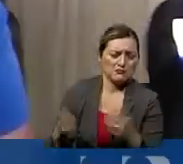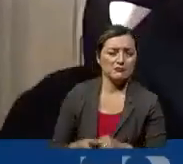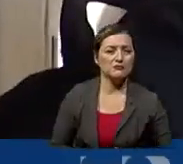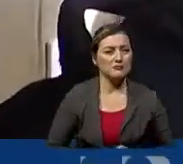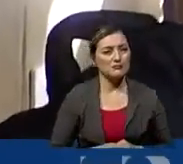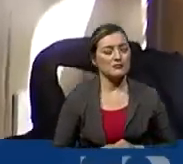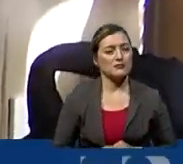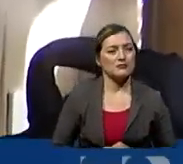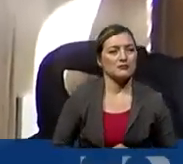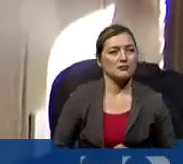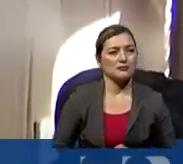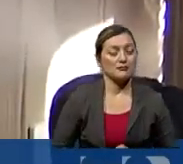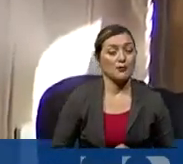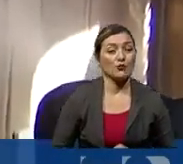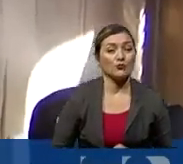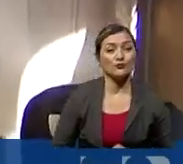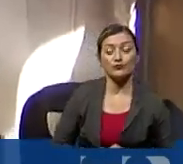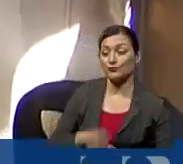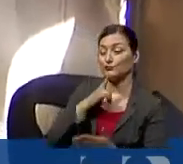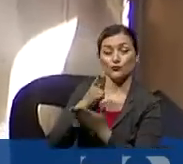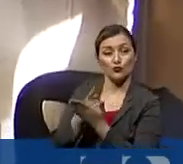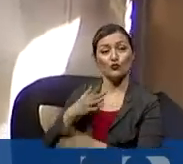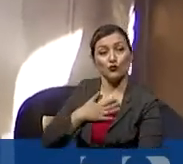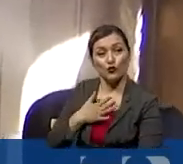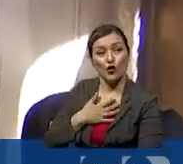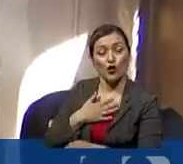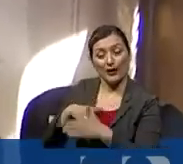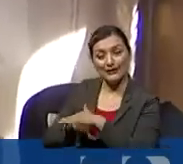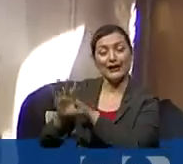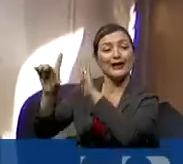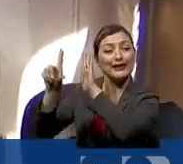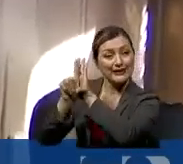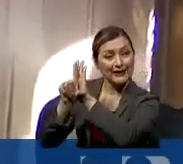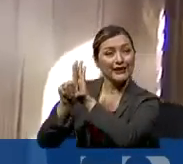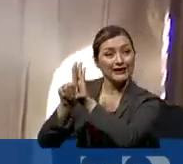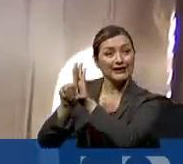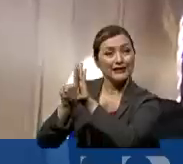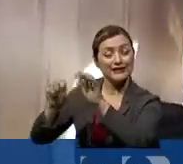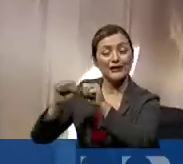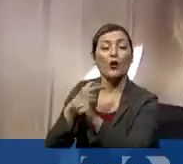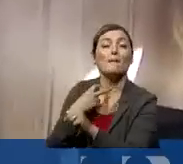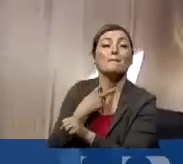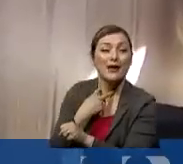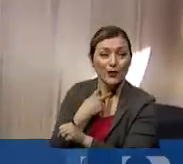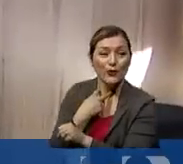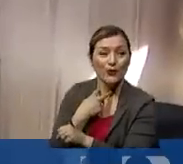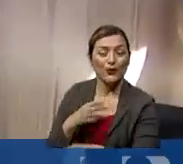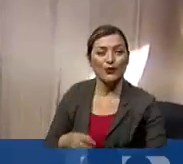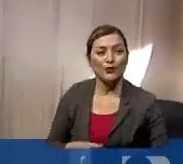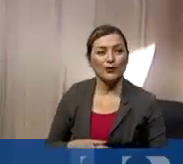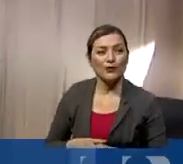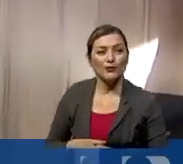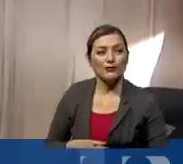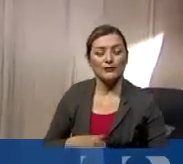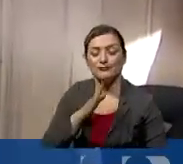de hecho, yo que entré legal, ¿verdad? También tenía ese temor. Uh-huh. Porque